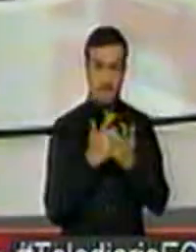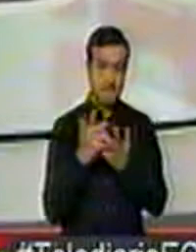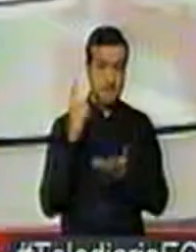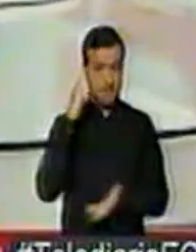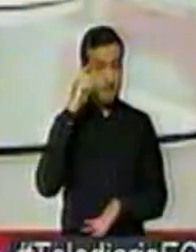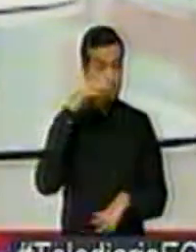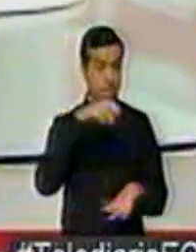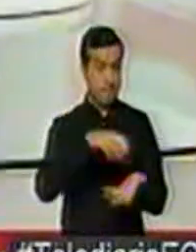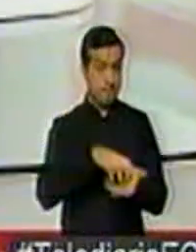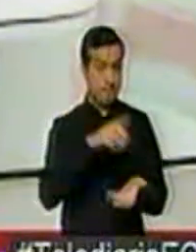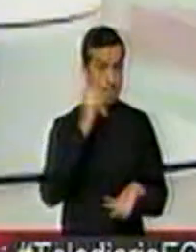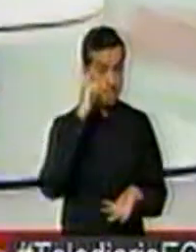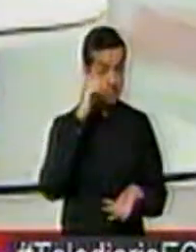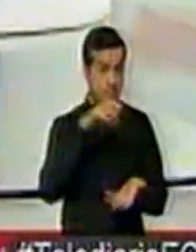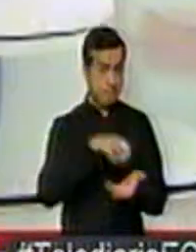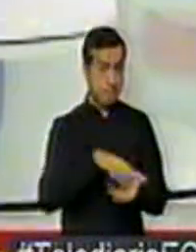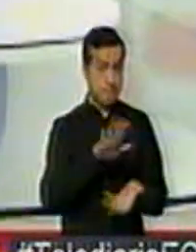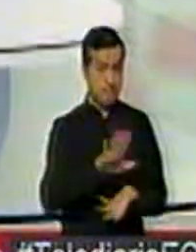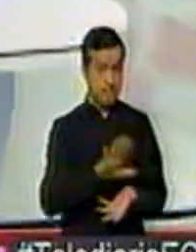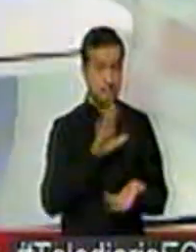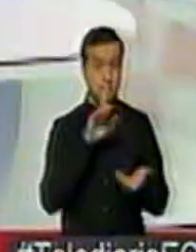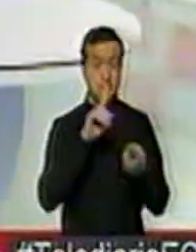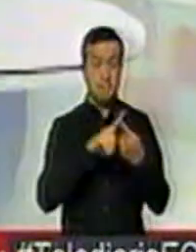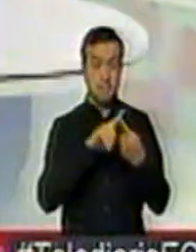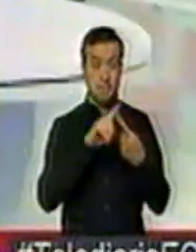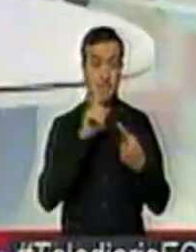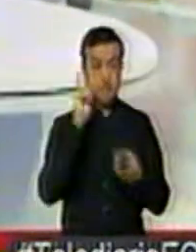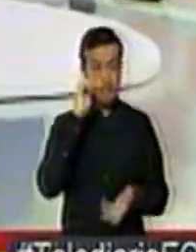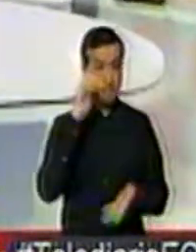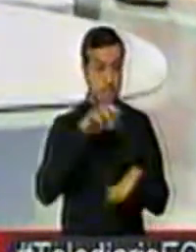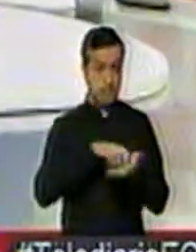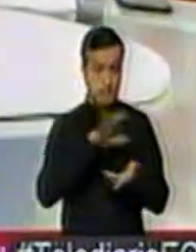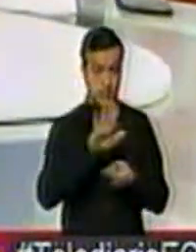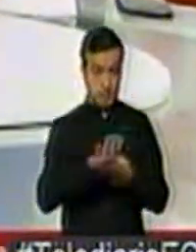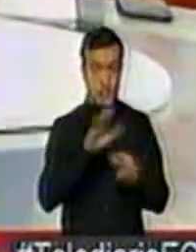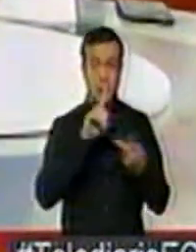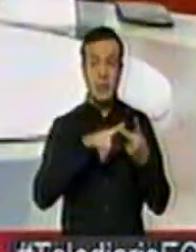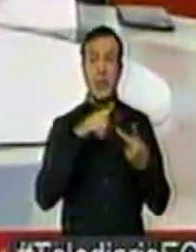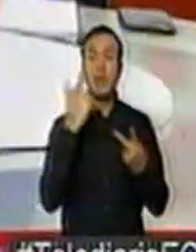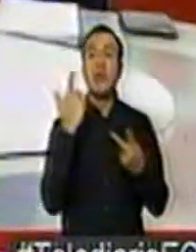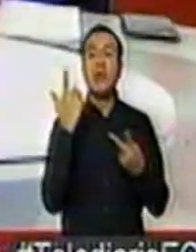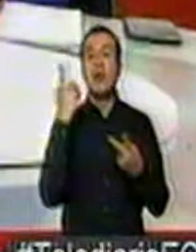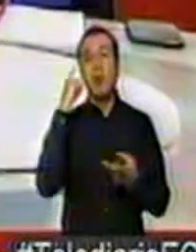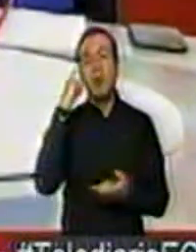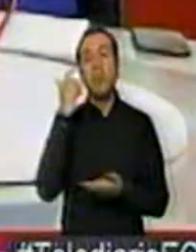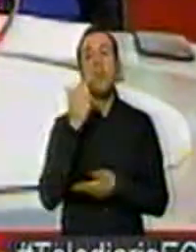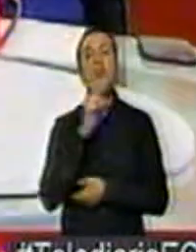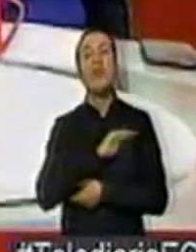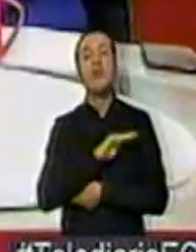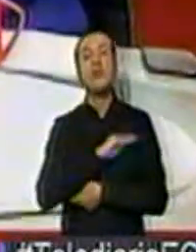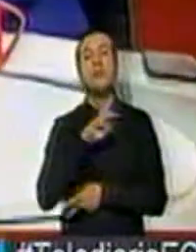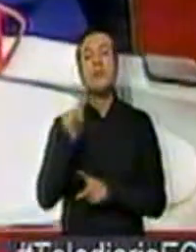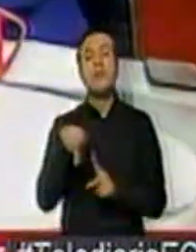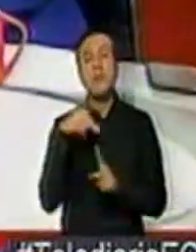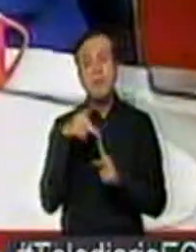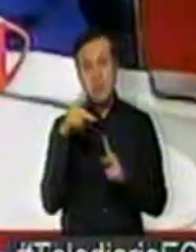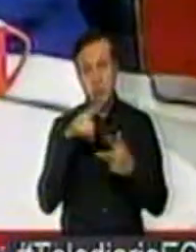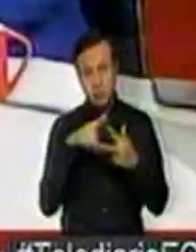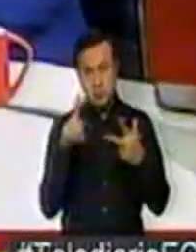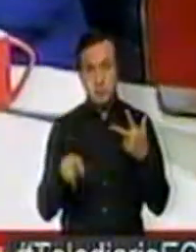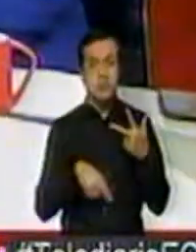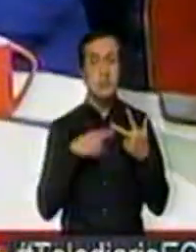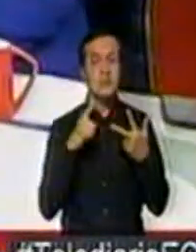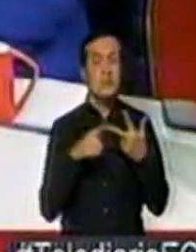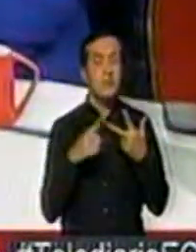Estado, digamos, entre el gobierno central, el Estado central y los gobiernos autónomos descentralizados. Y tres, precisamente,